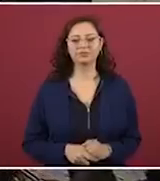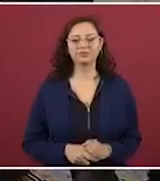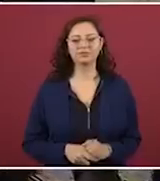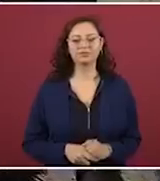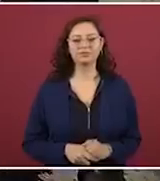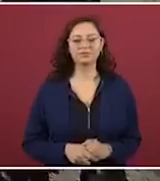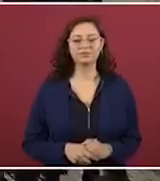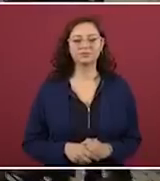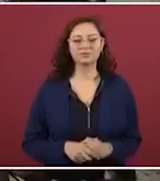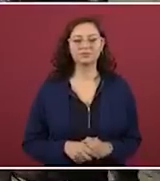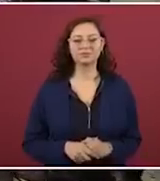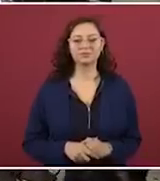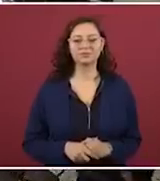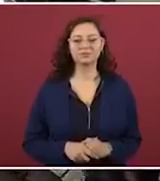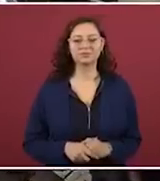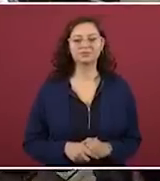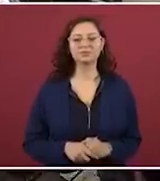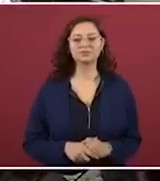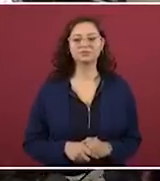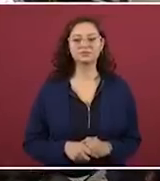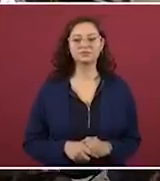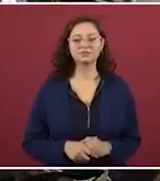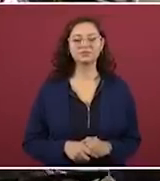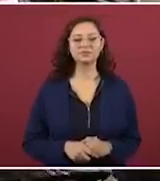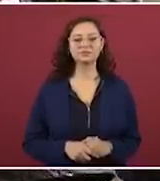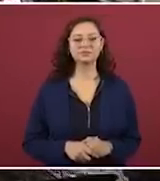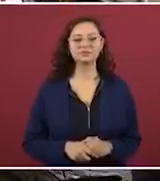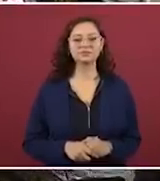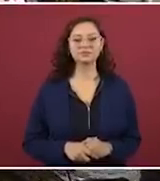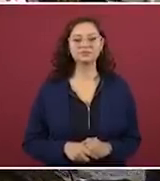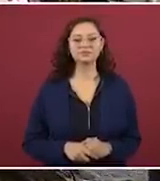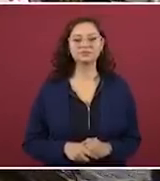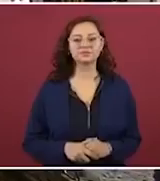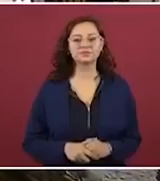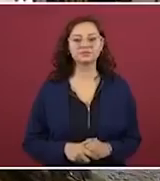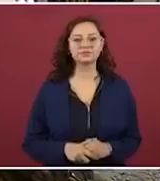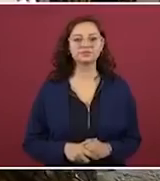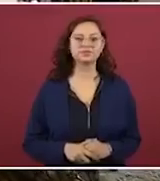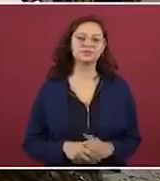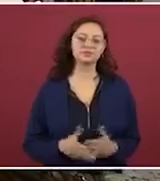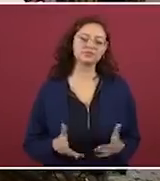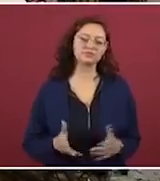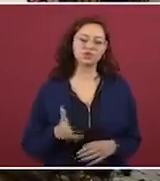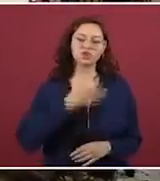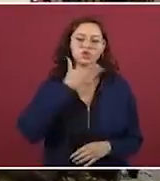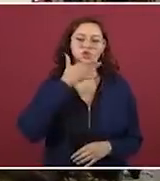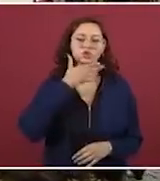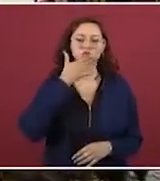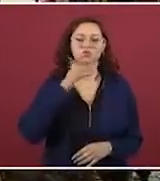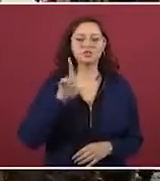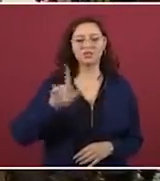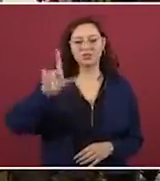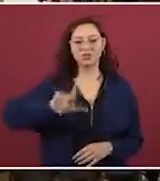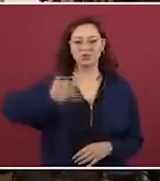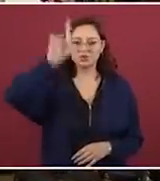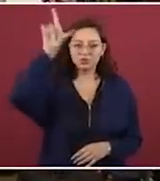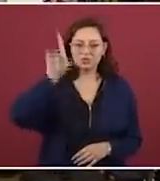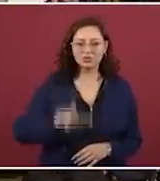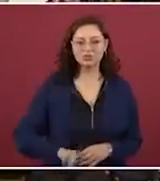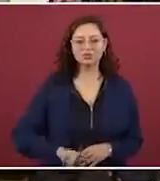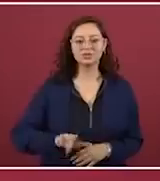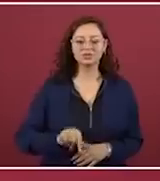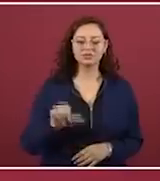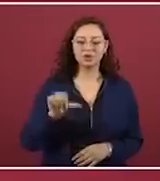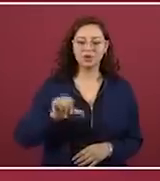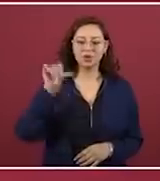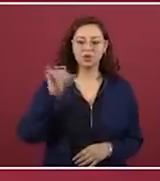Bueno, como todos los lunes, hoy vamos a dar a conocer